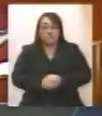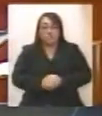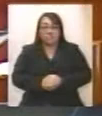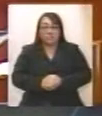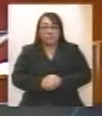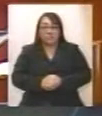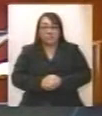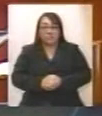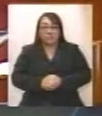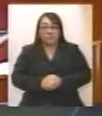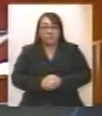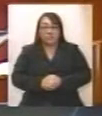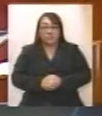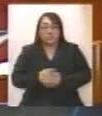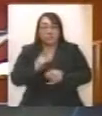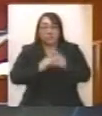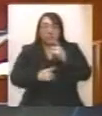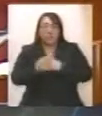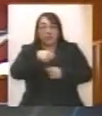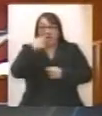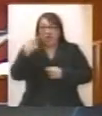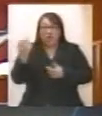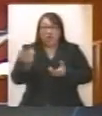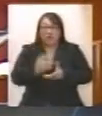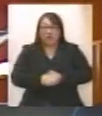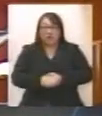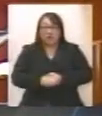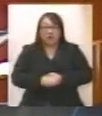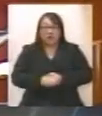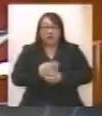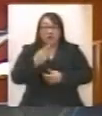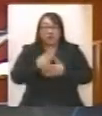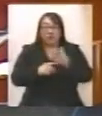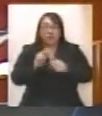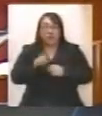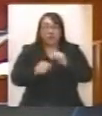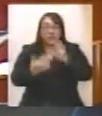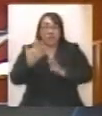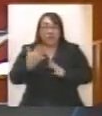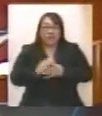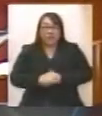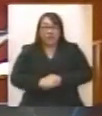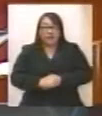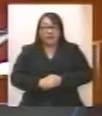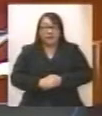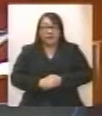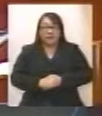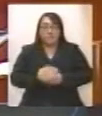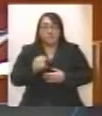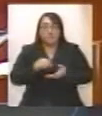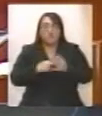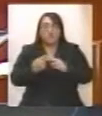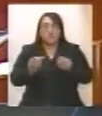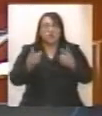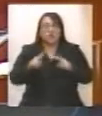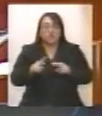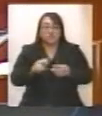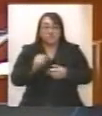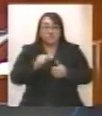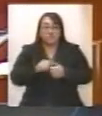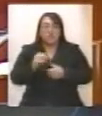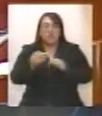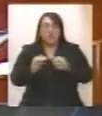y rehabilitación del consumo de drogas. Es así que para el 2015 se estará duplicando